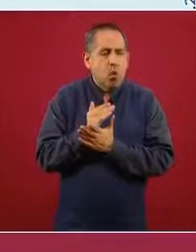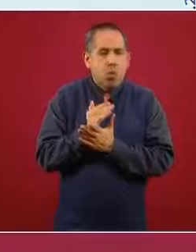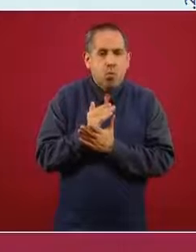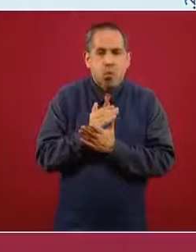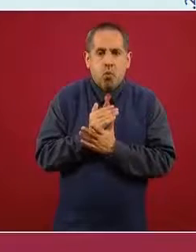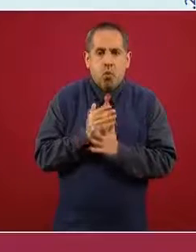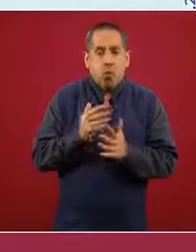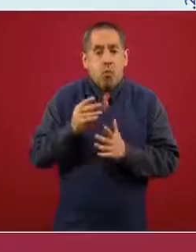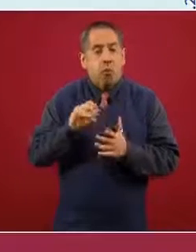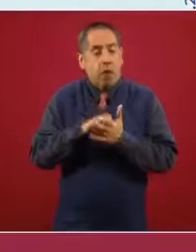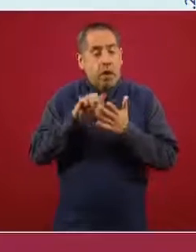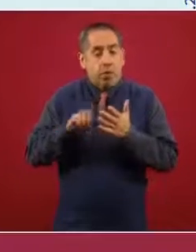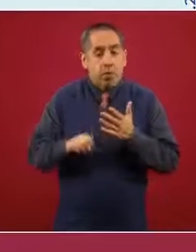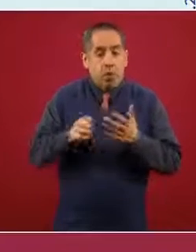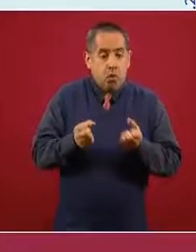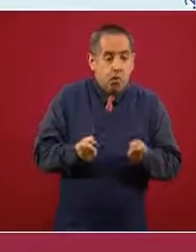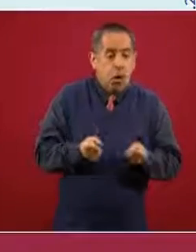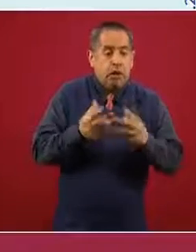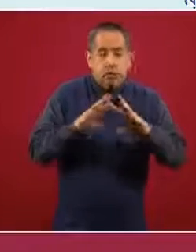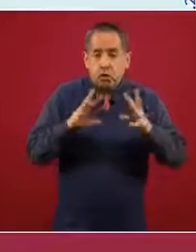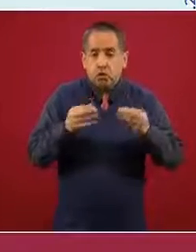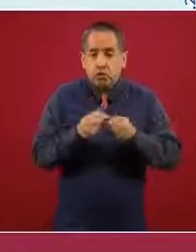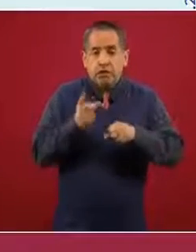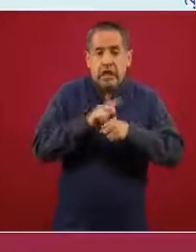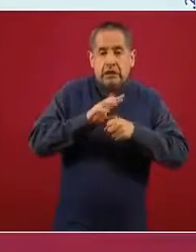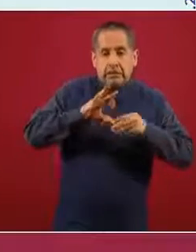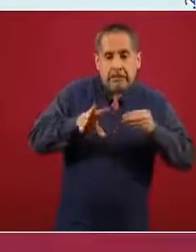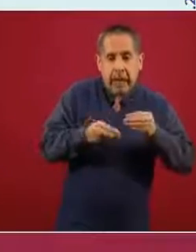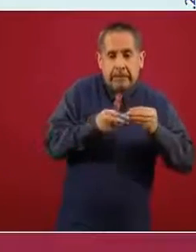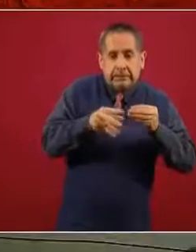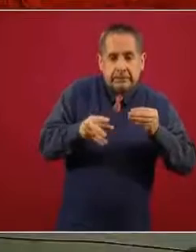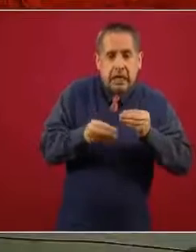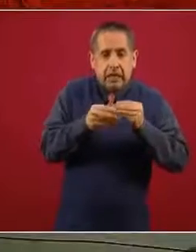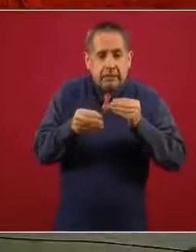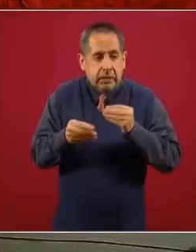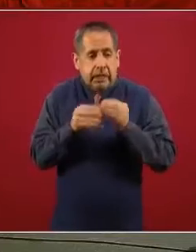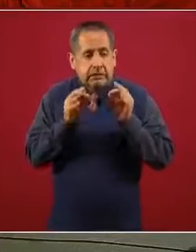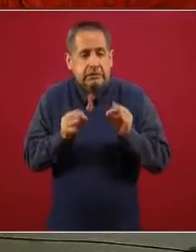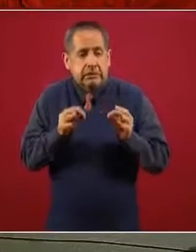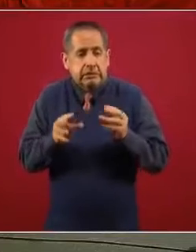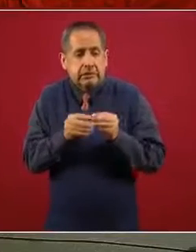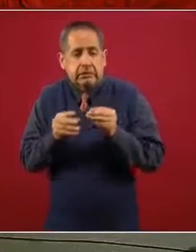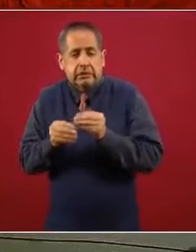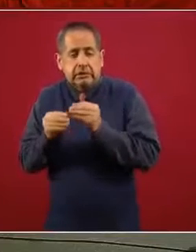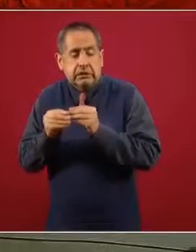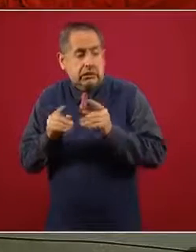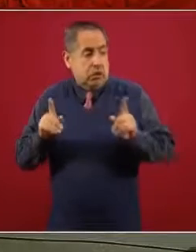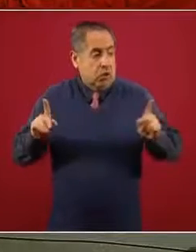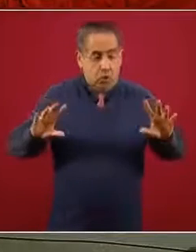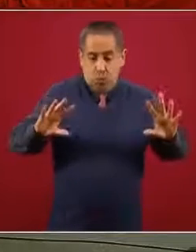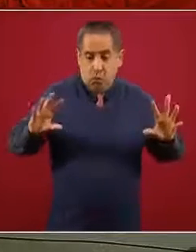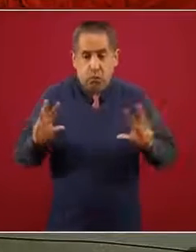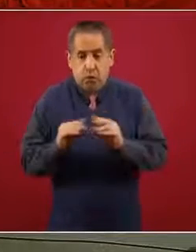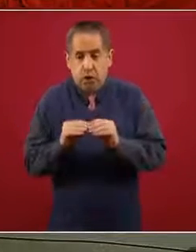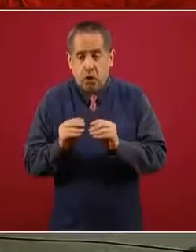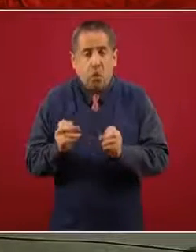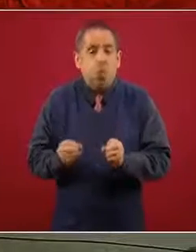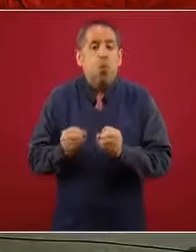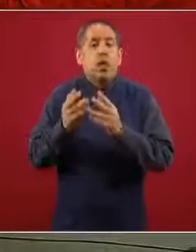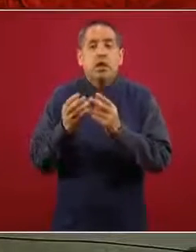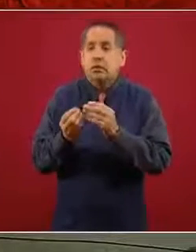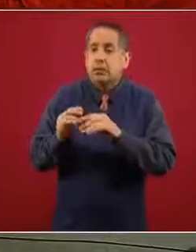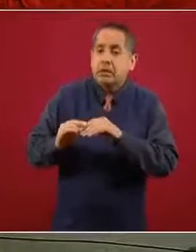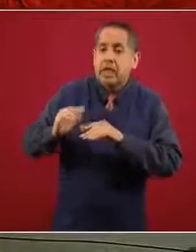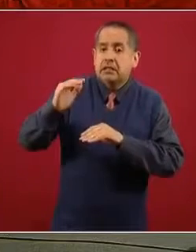todos los días cuento los casos que voy acumulando, que se van confirmando, y mido qué tanto se